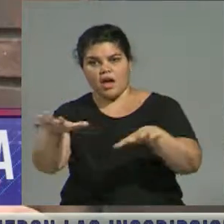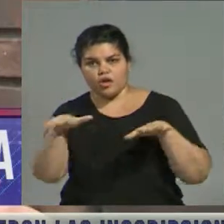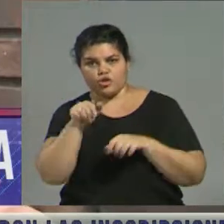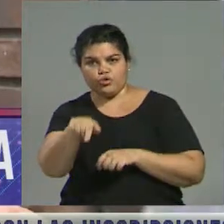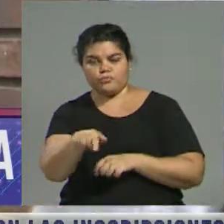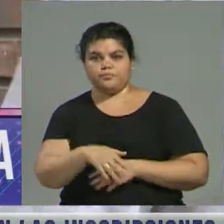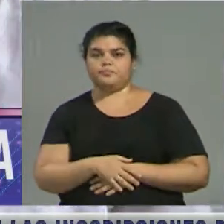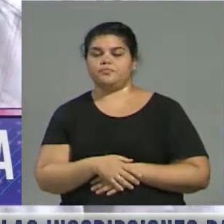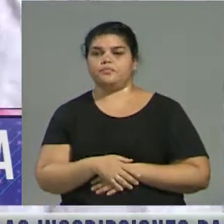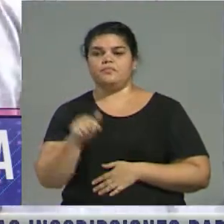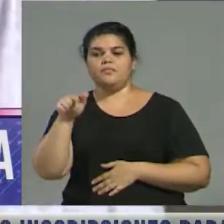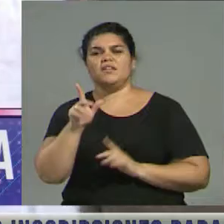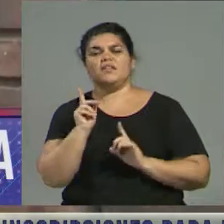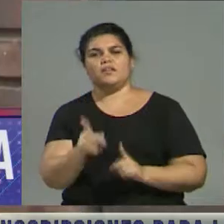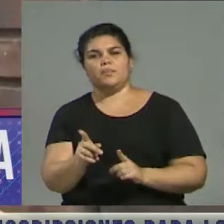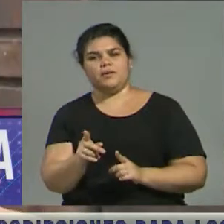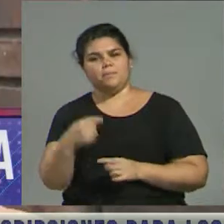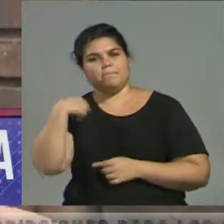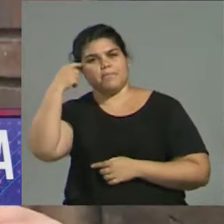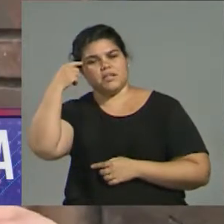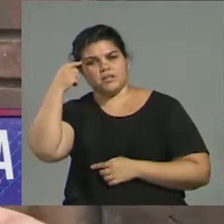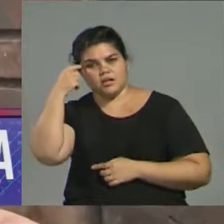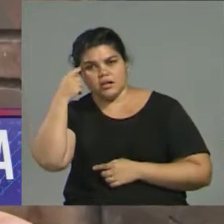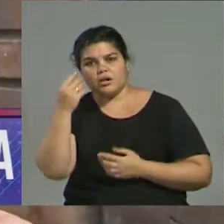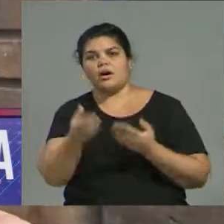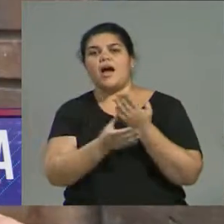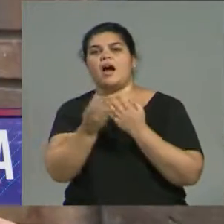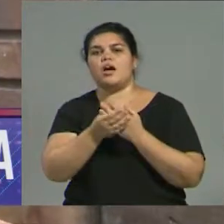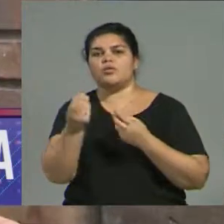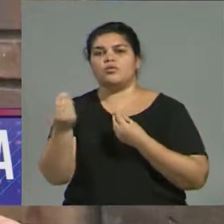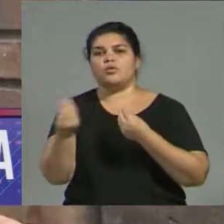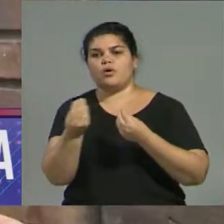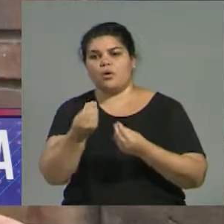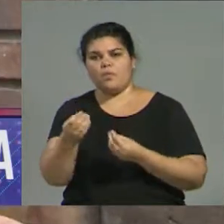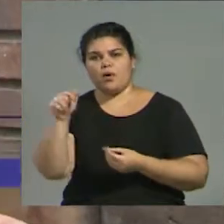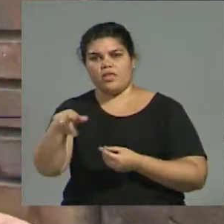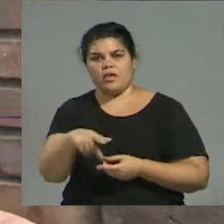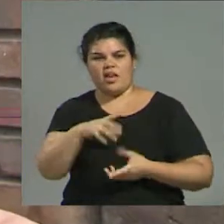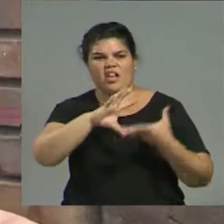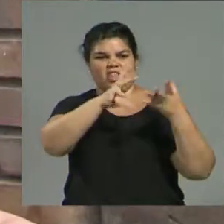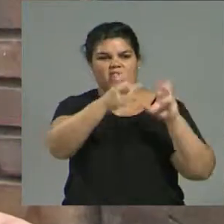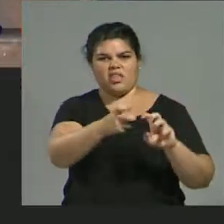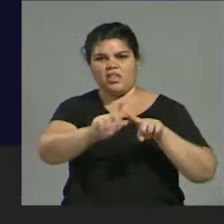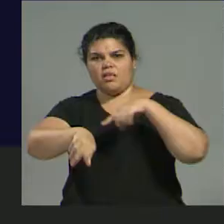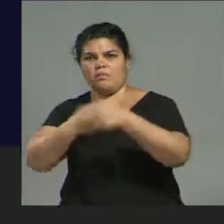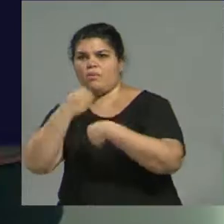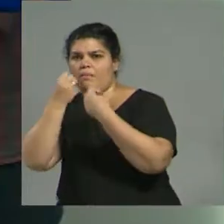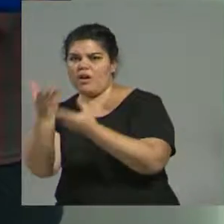¿no?, de generar o de recuperar un ambiente a costa de la destrucción de otro.